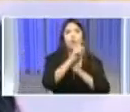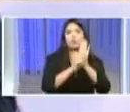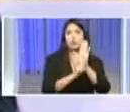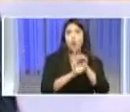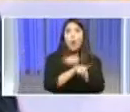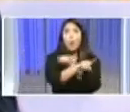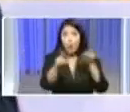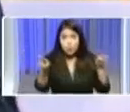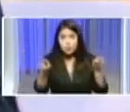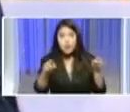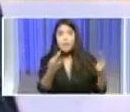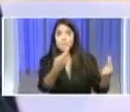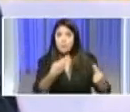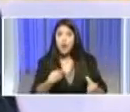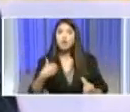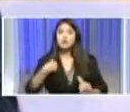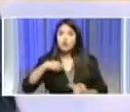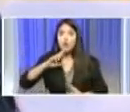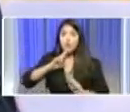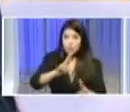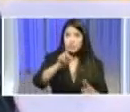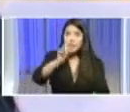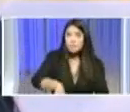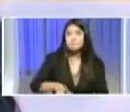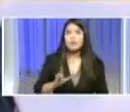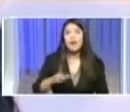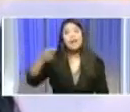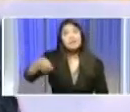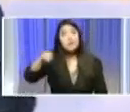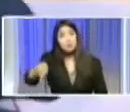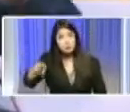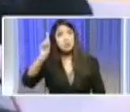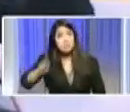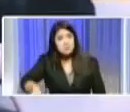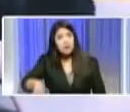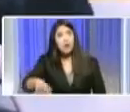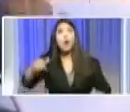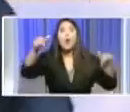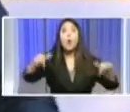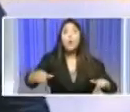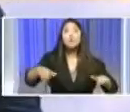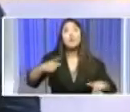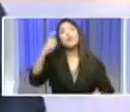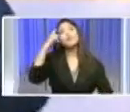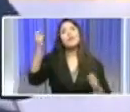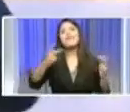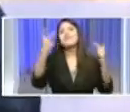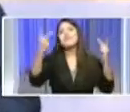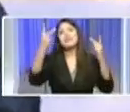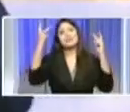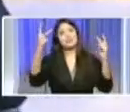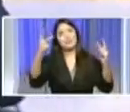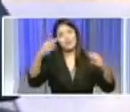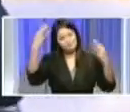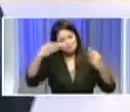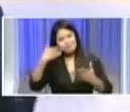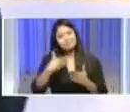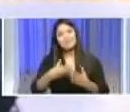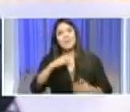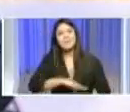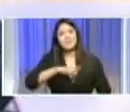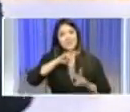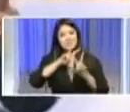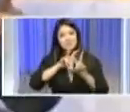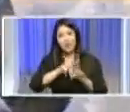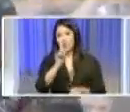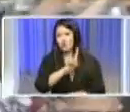Ustedes cumplieron, yo cumplí. El TSJ cumplió y hoy tenemos un día de victoria con la garantía de que la gran misión